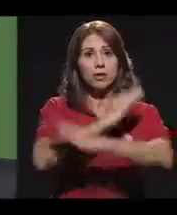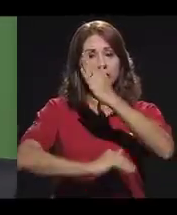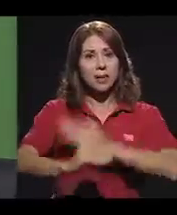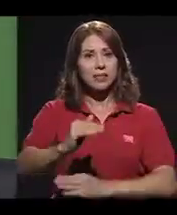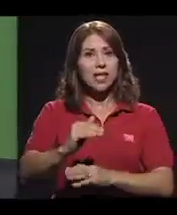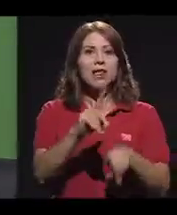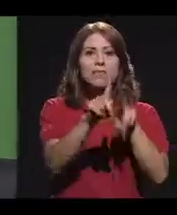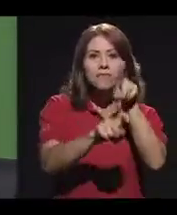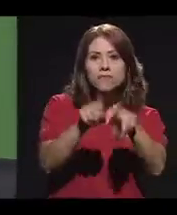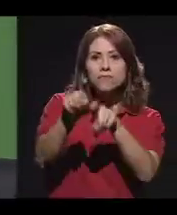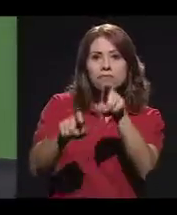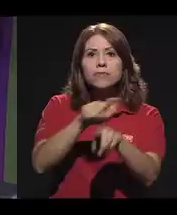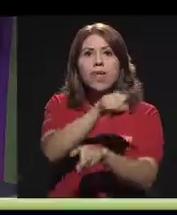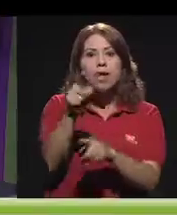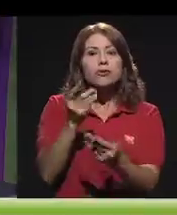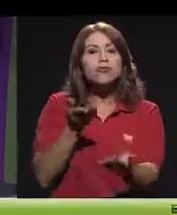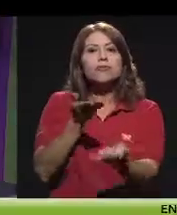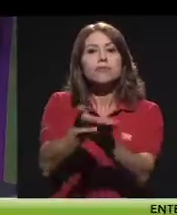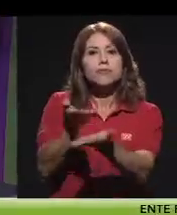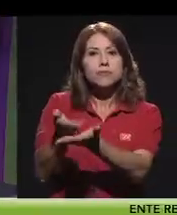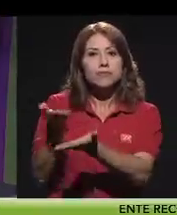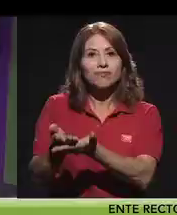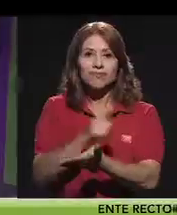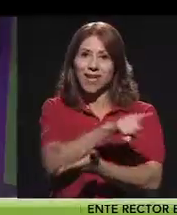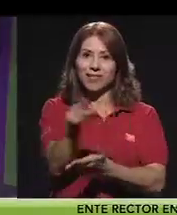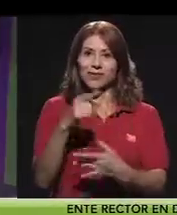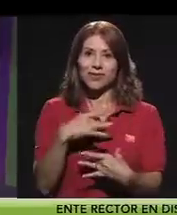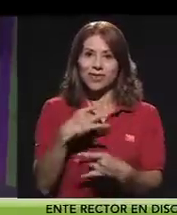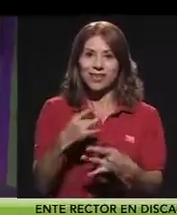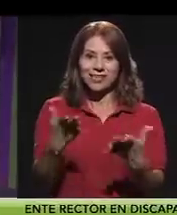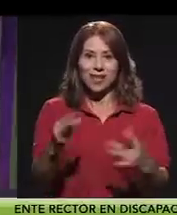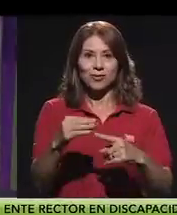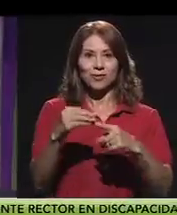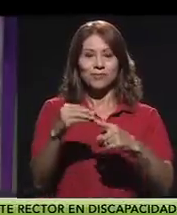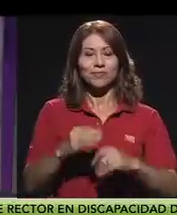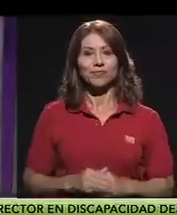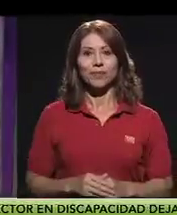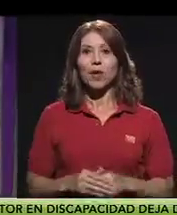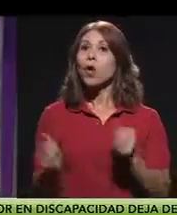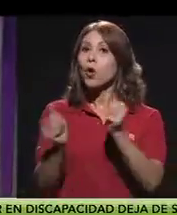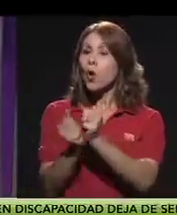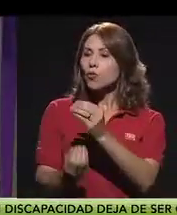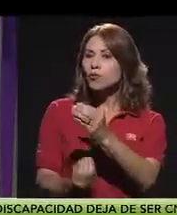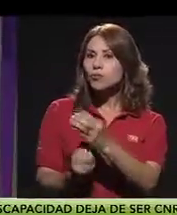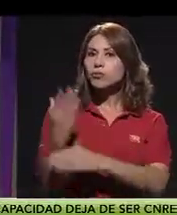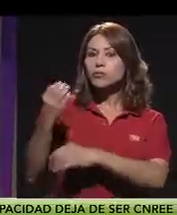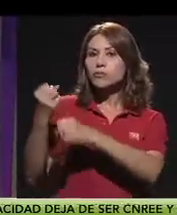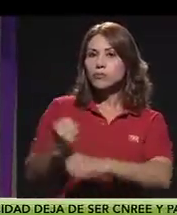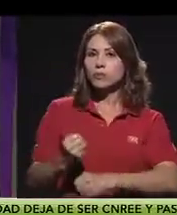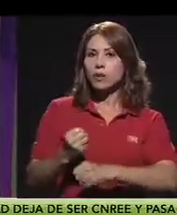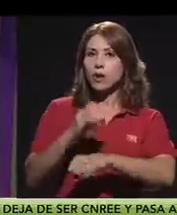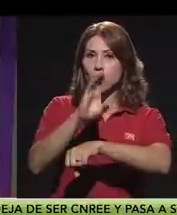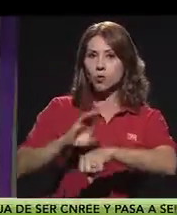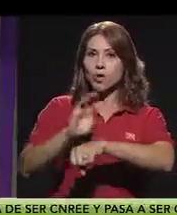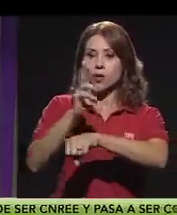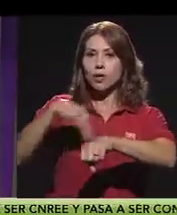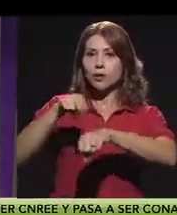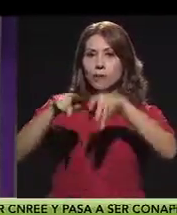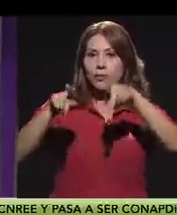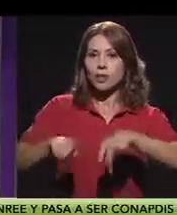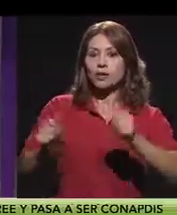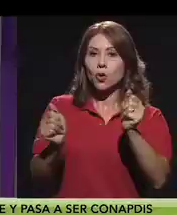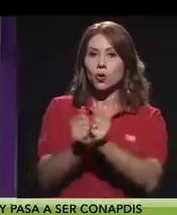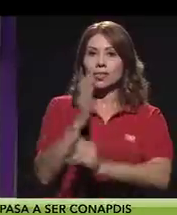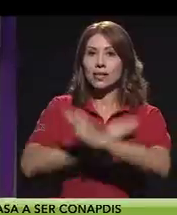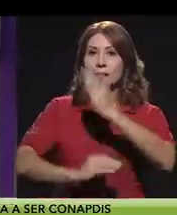son los principalmente interesados. En esta ocasión, con la creación de este Consejo Nacional de las Personas con Discapacidad, se